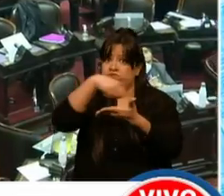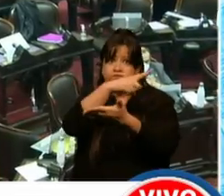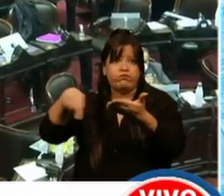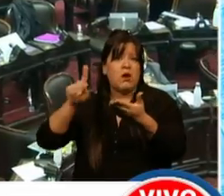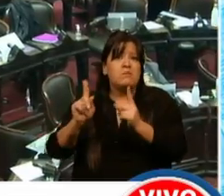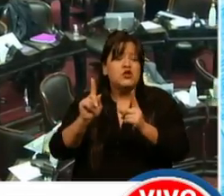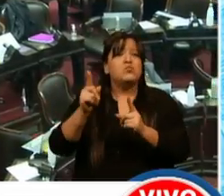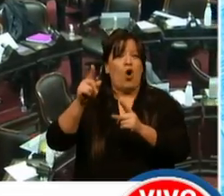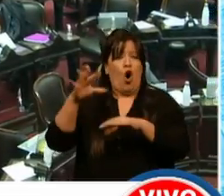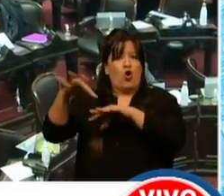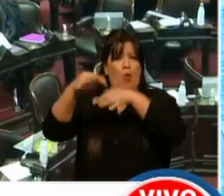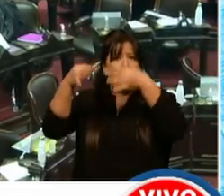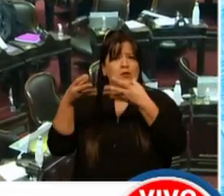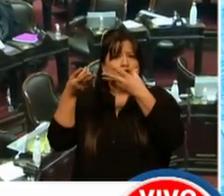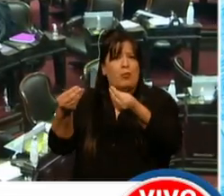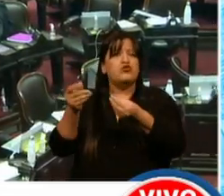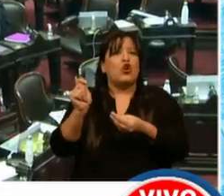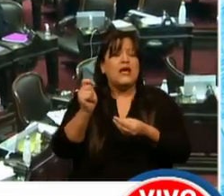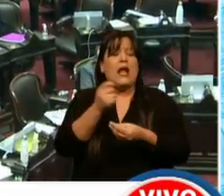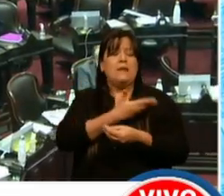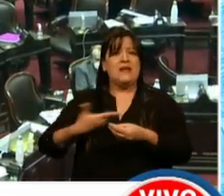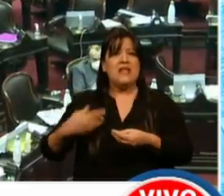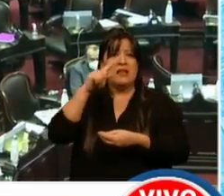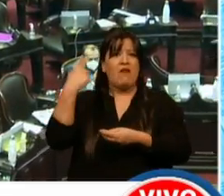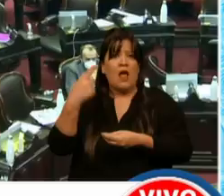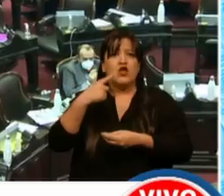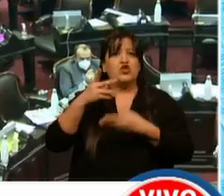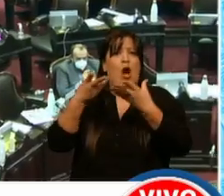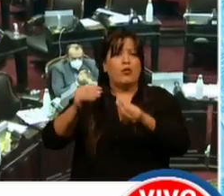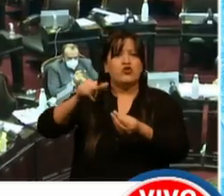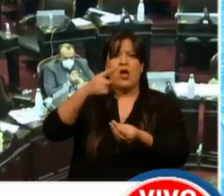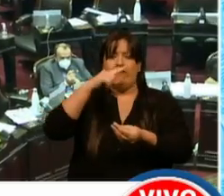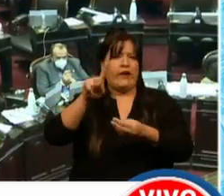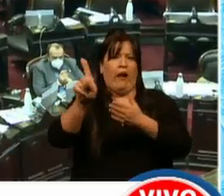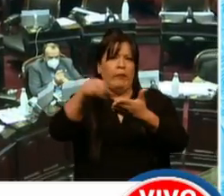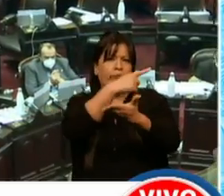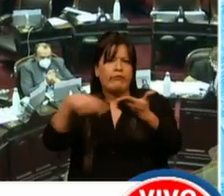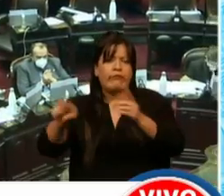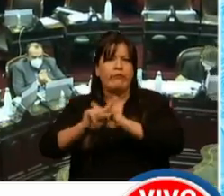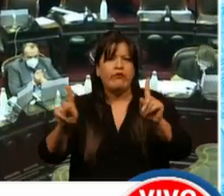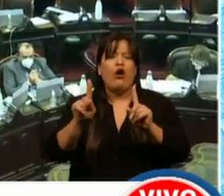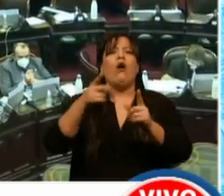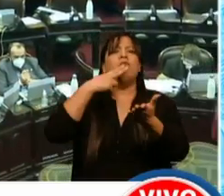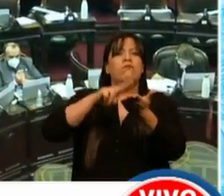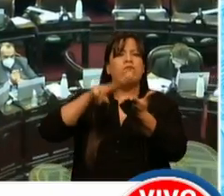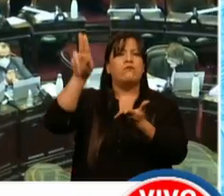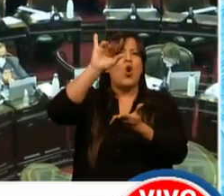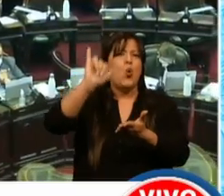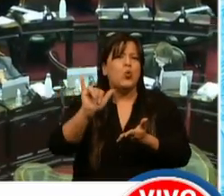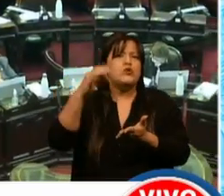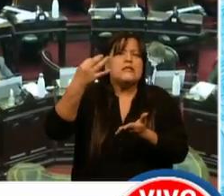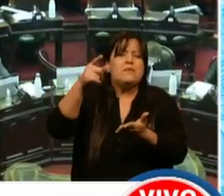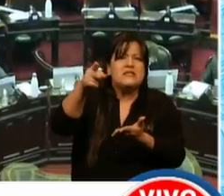comprometió su apoyo del presidente alberto fernández comprometió presidente una tarifa diferencial de energía eléctrica